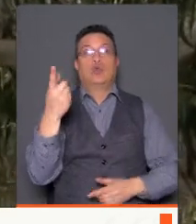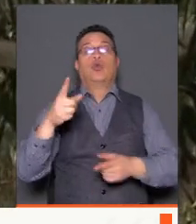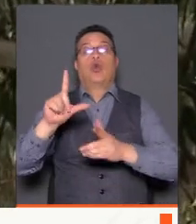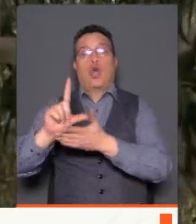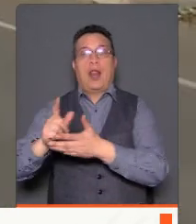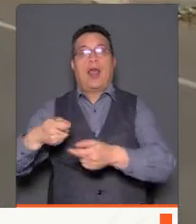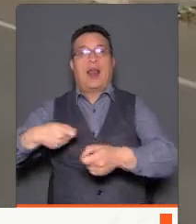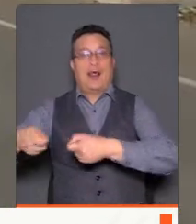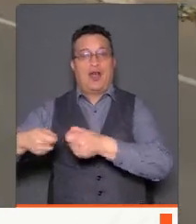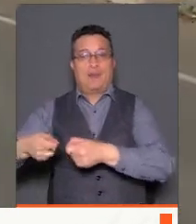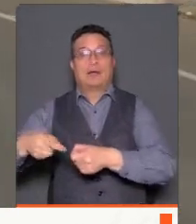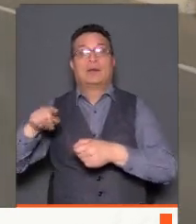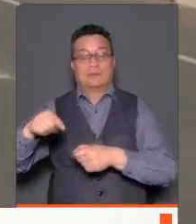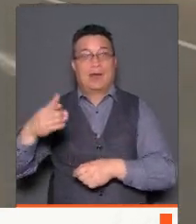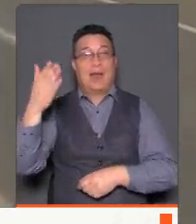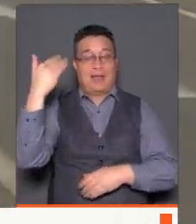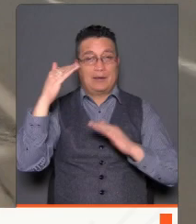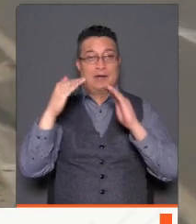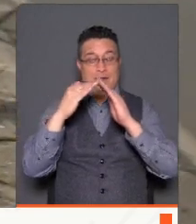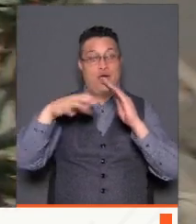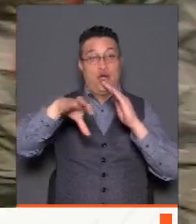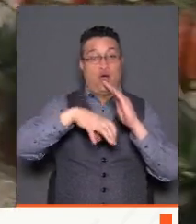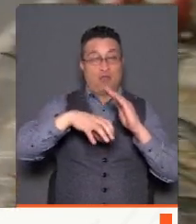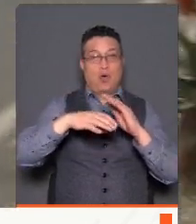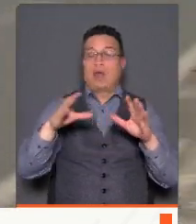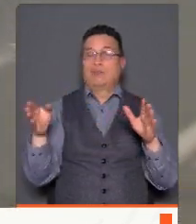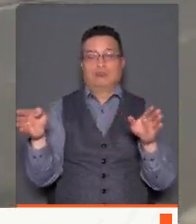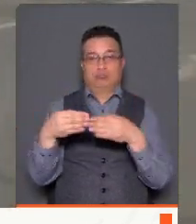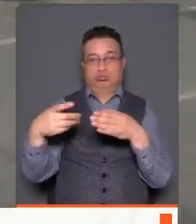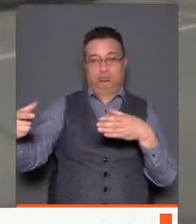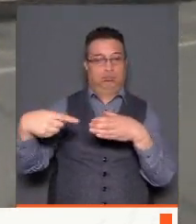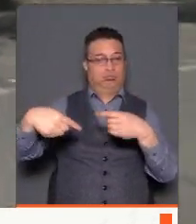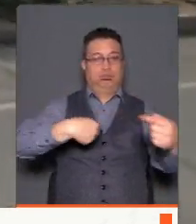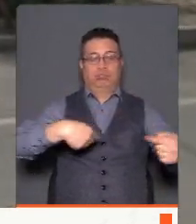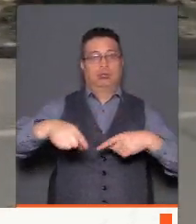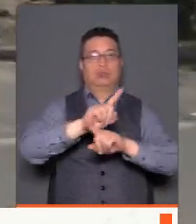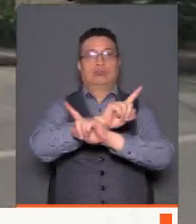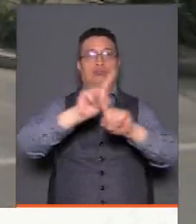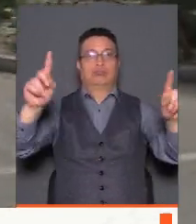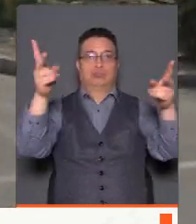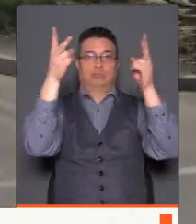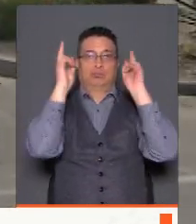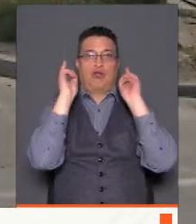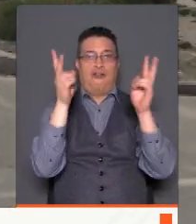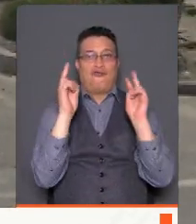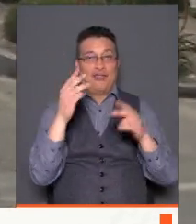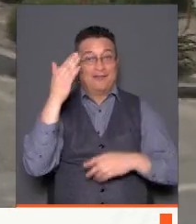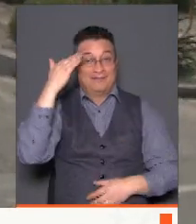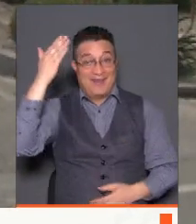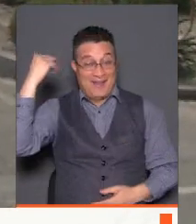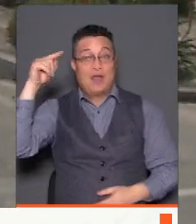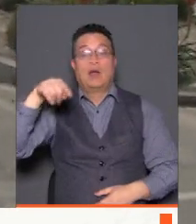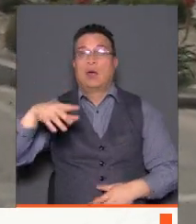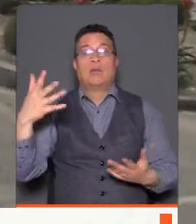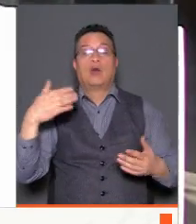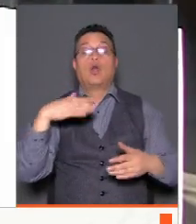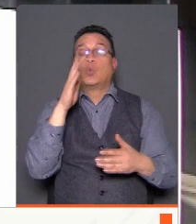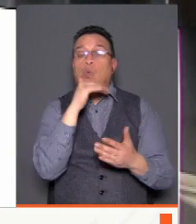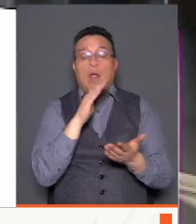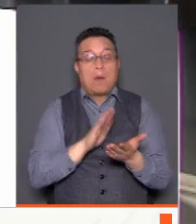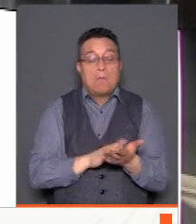en momentos en que la comuna tenía cordón sanitario y aforo reducido. Los motivos, dicen, serían la falta de antecedentes